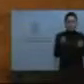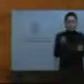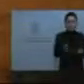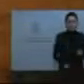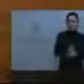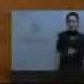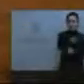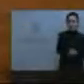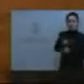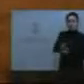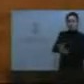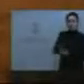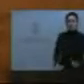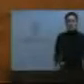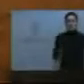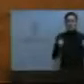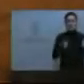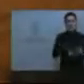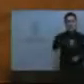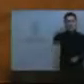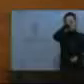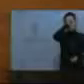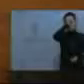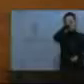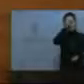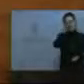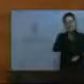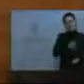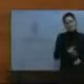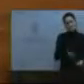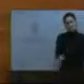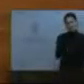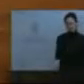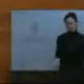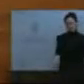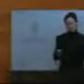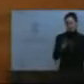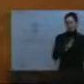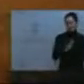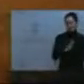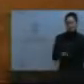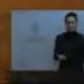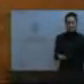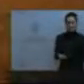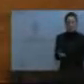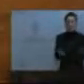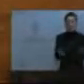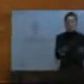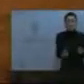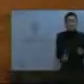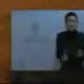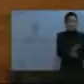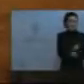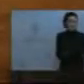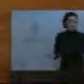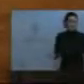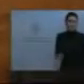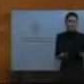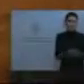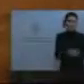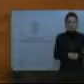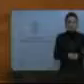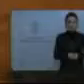profesionales responsables no estén informados. Pero tiene más narices la cosa, y perdone la expresión, vuelvo a insistir,